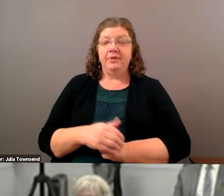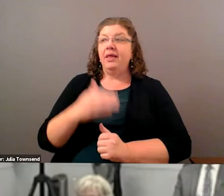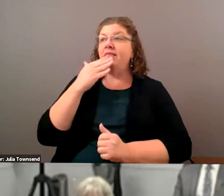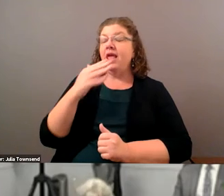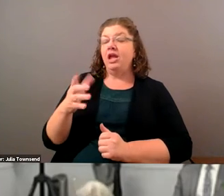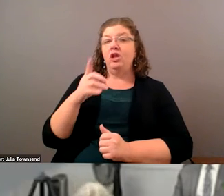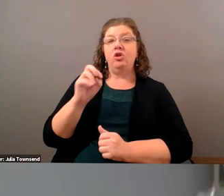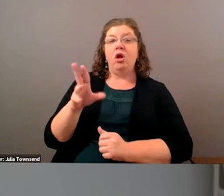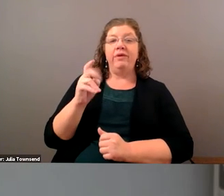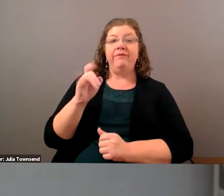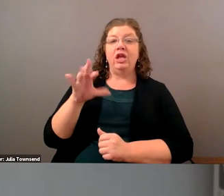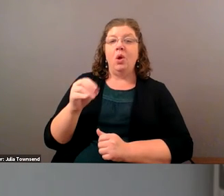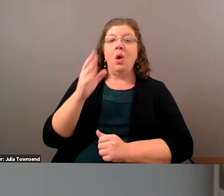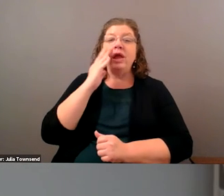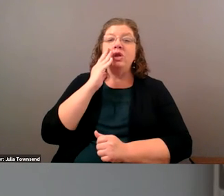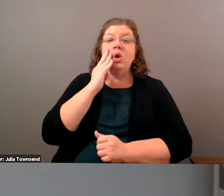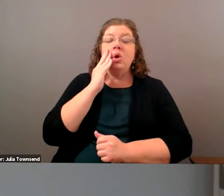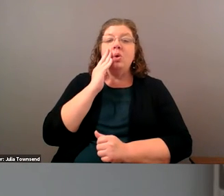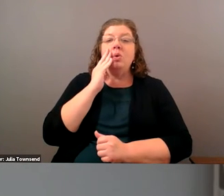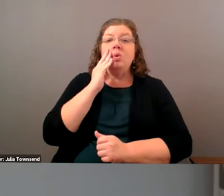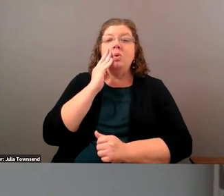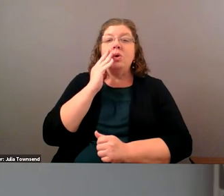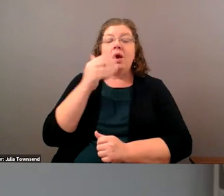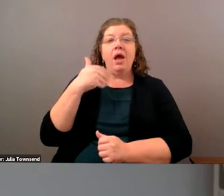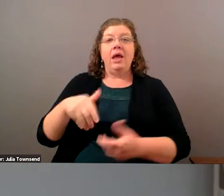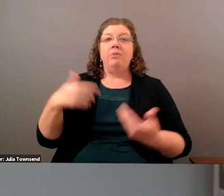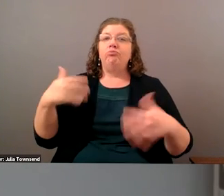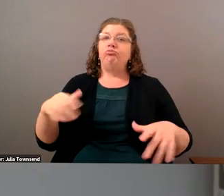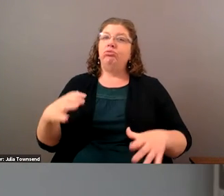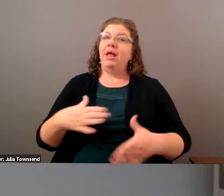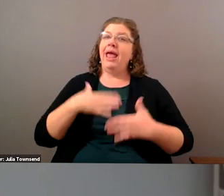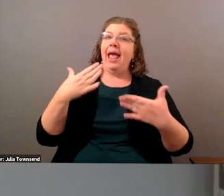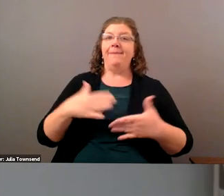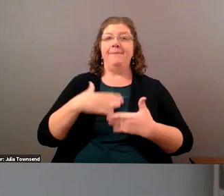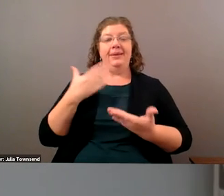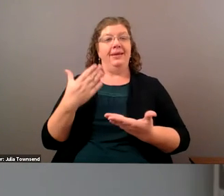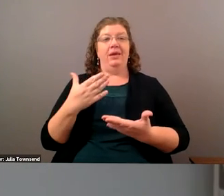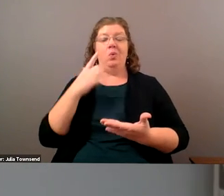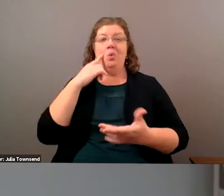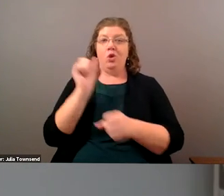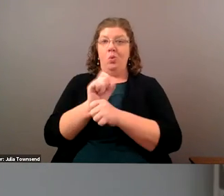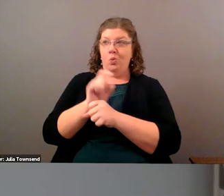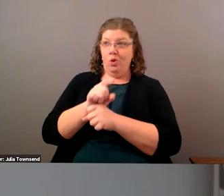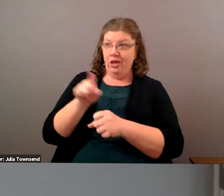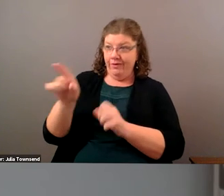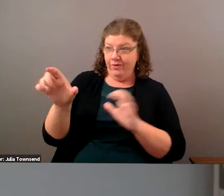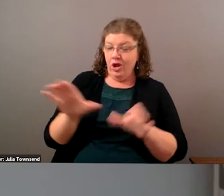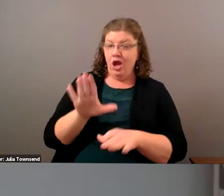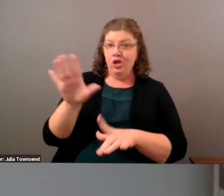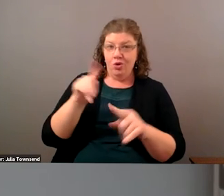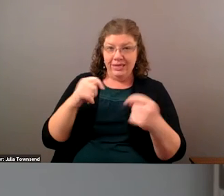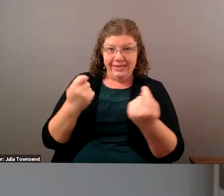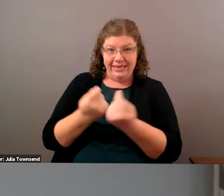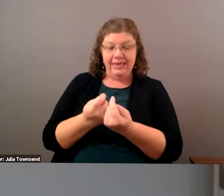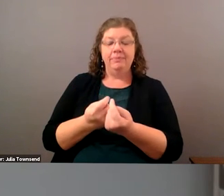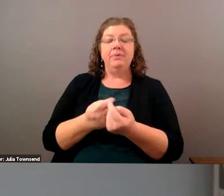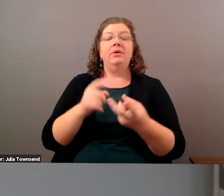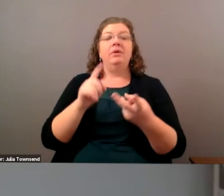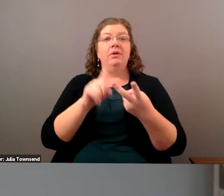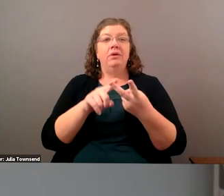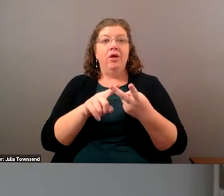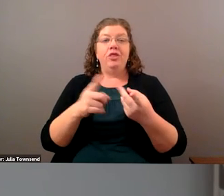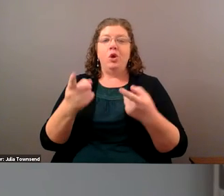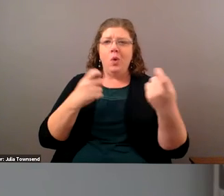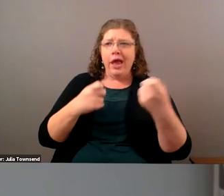Estoy muy contenta con el trabajo que usted ha hecho y que su equipo ha hecho y también por los comentarios, las preguntas y